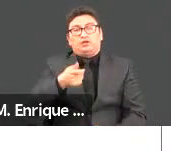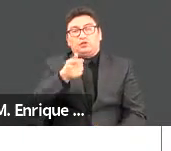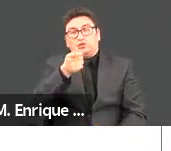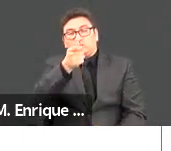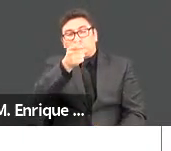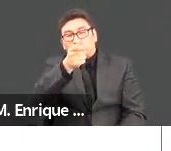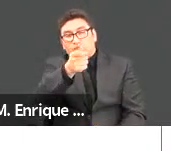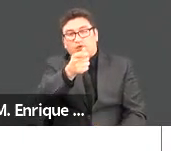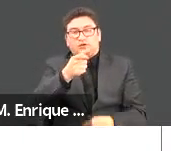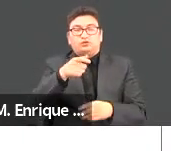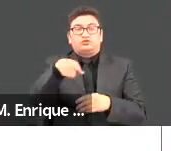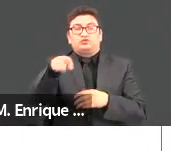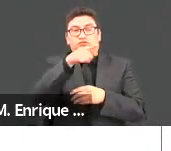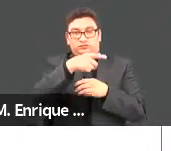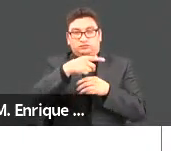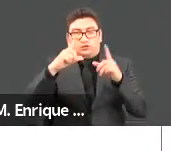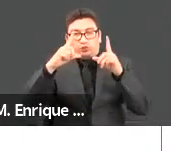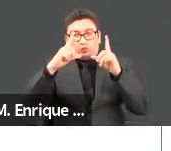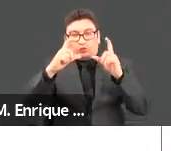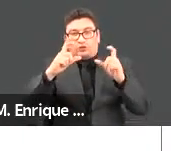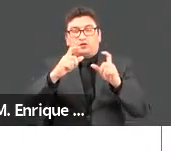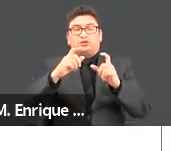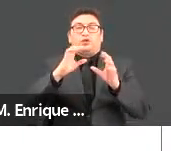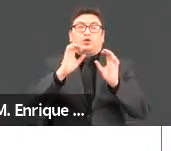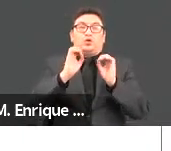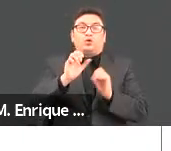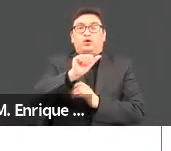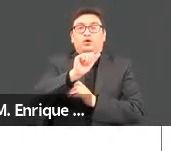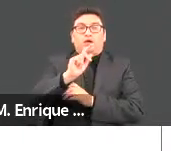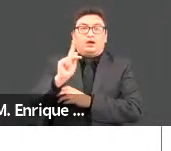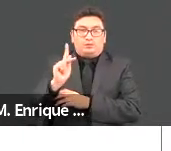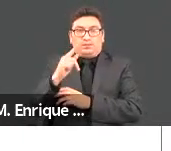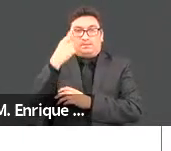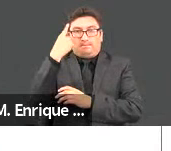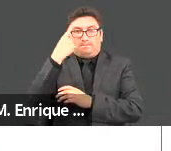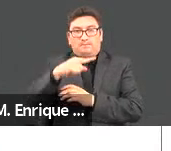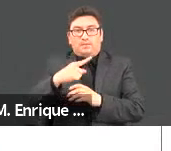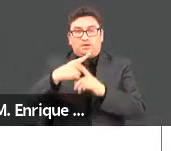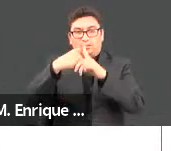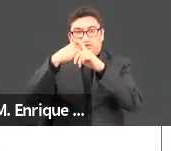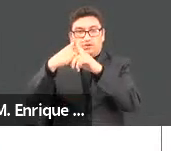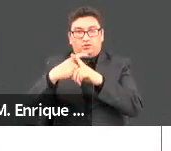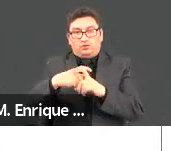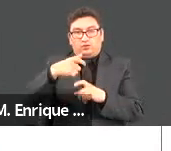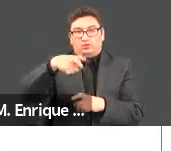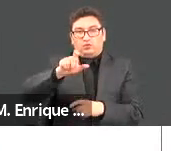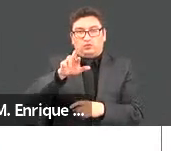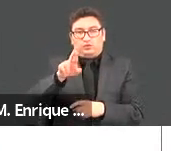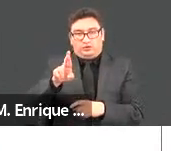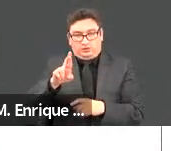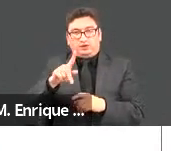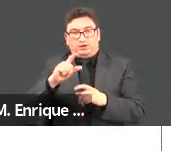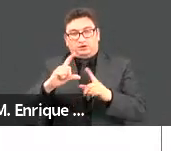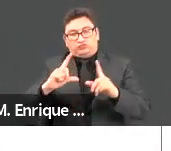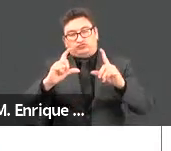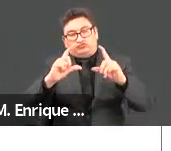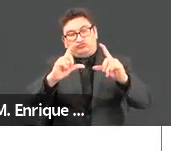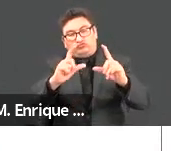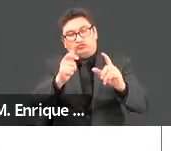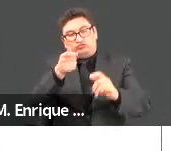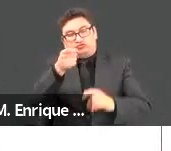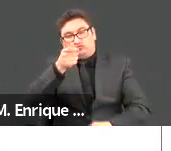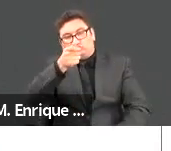de cámara o en su caso con la app propia para leer códigos QR, lo acerquen a